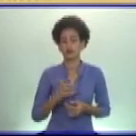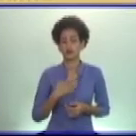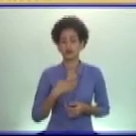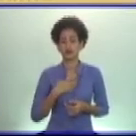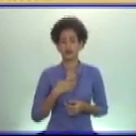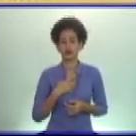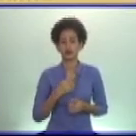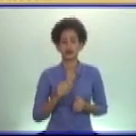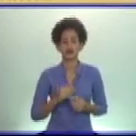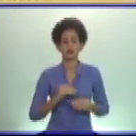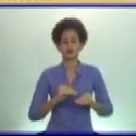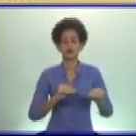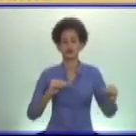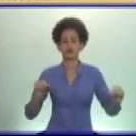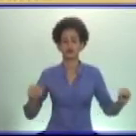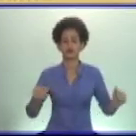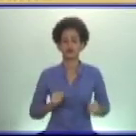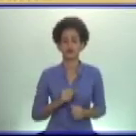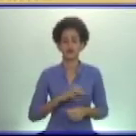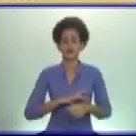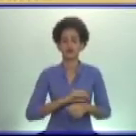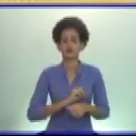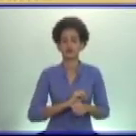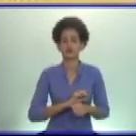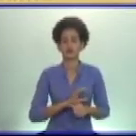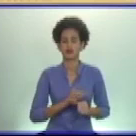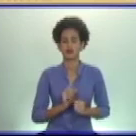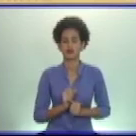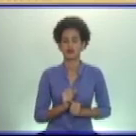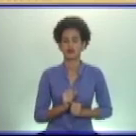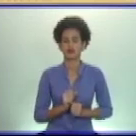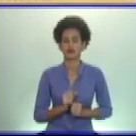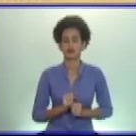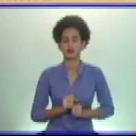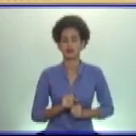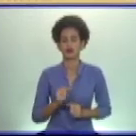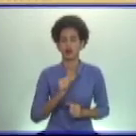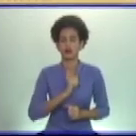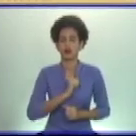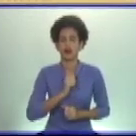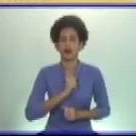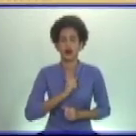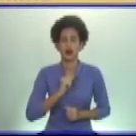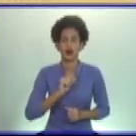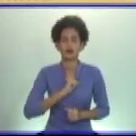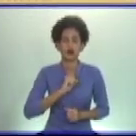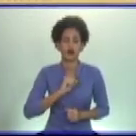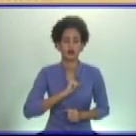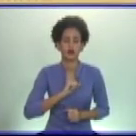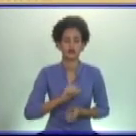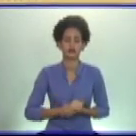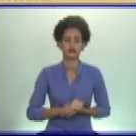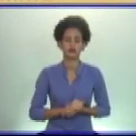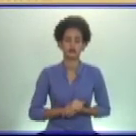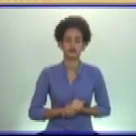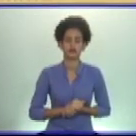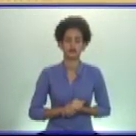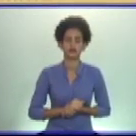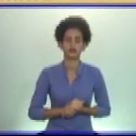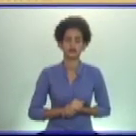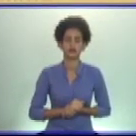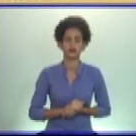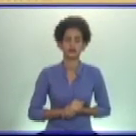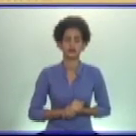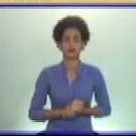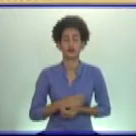de seguirnos protegiendo y la recomendación que siempre se nos va cumpliendo con todas las normas. Voy a